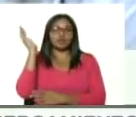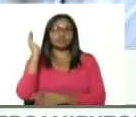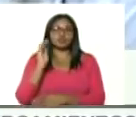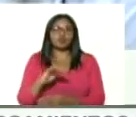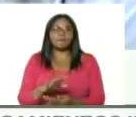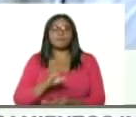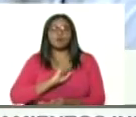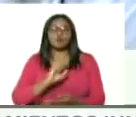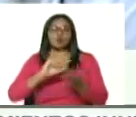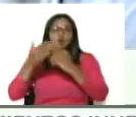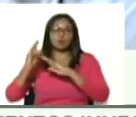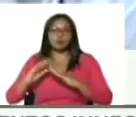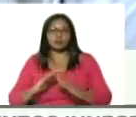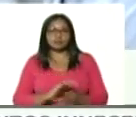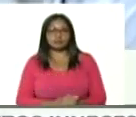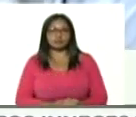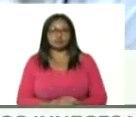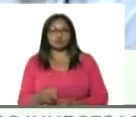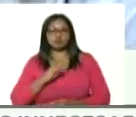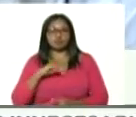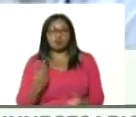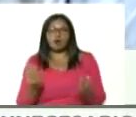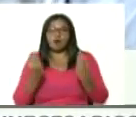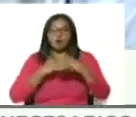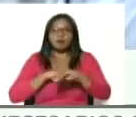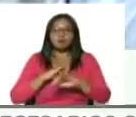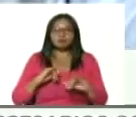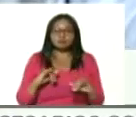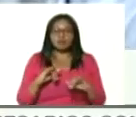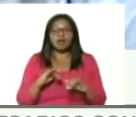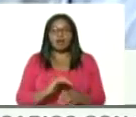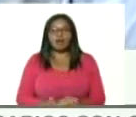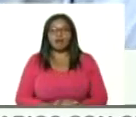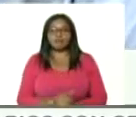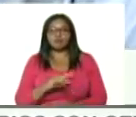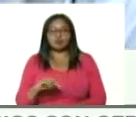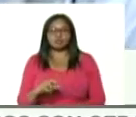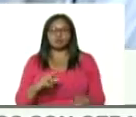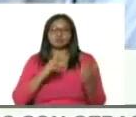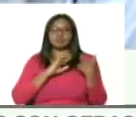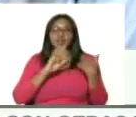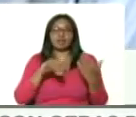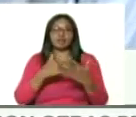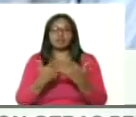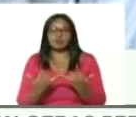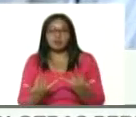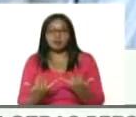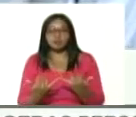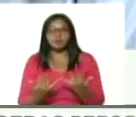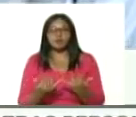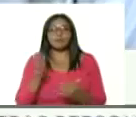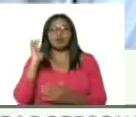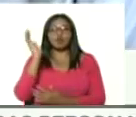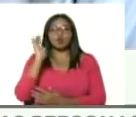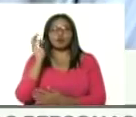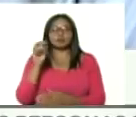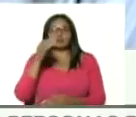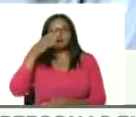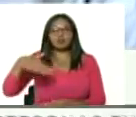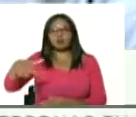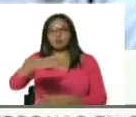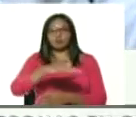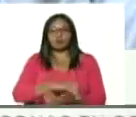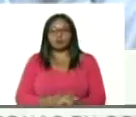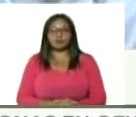Comuna. Tenemos conformado todo nuestro parte en lo que relaciona con este Congreso de los Pueblos.